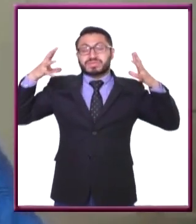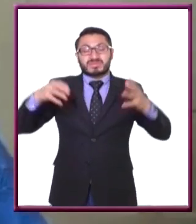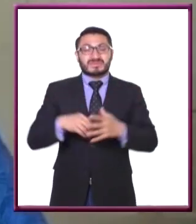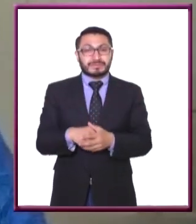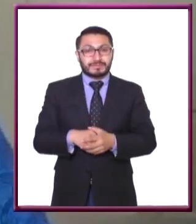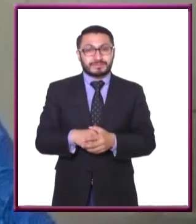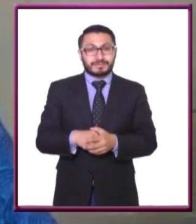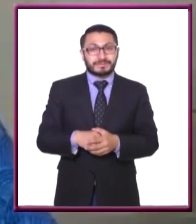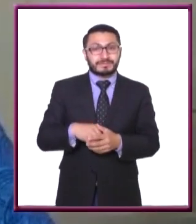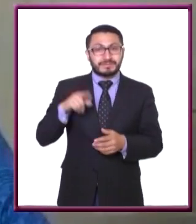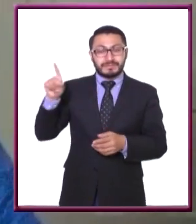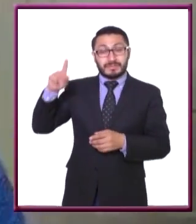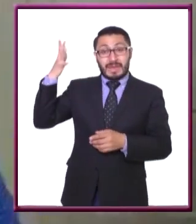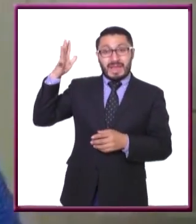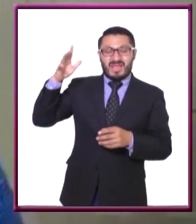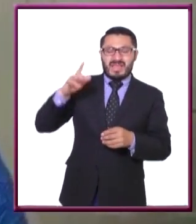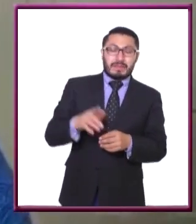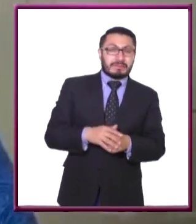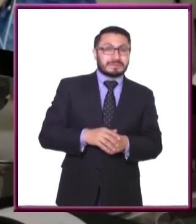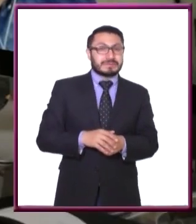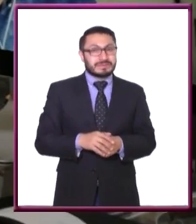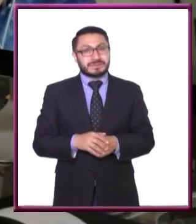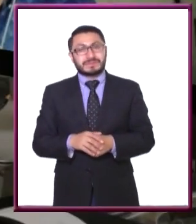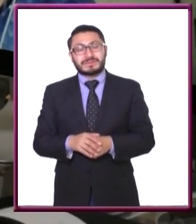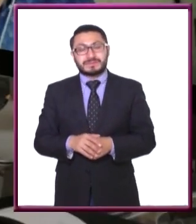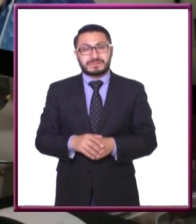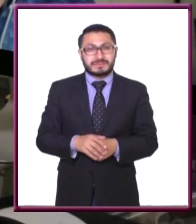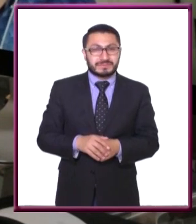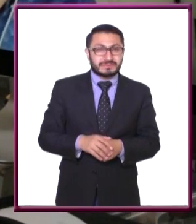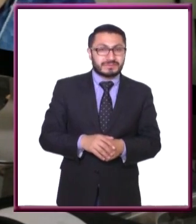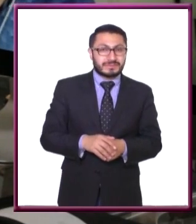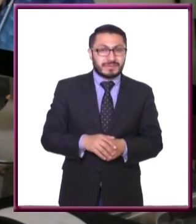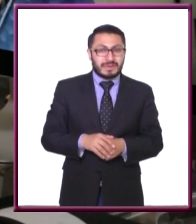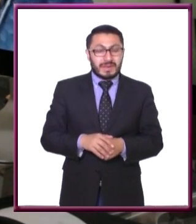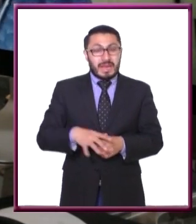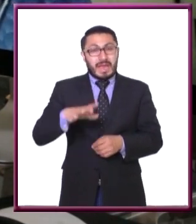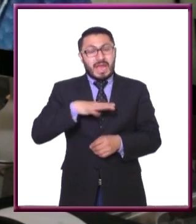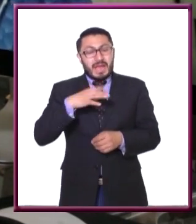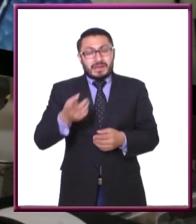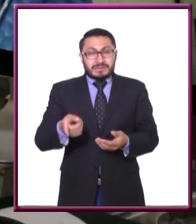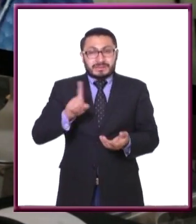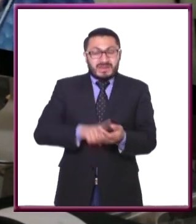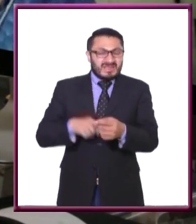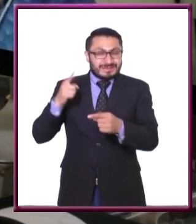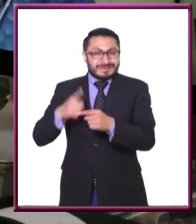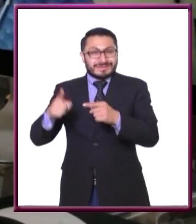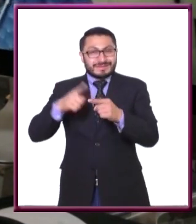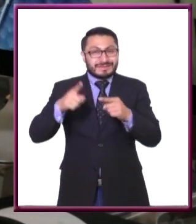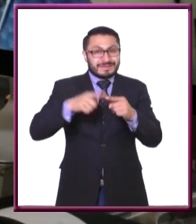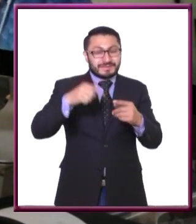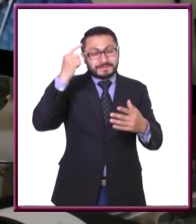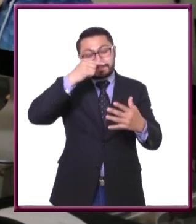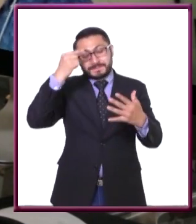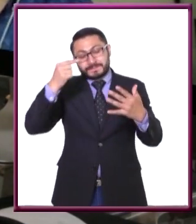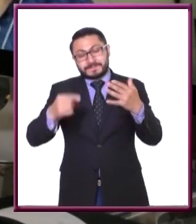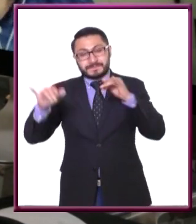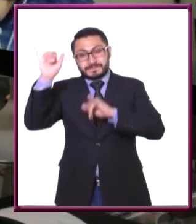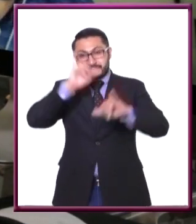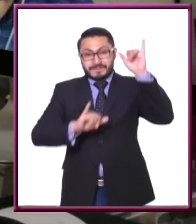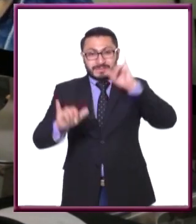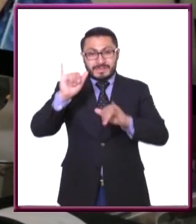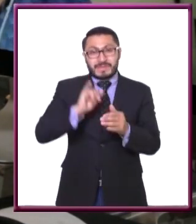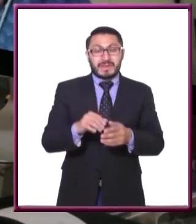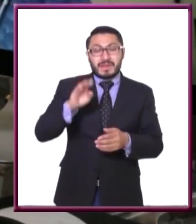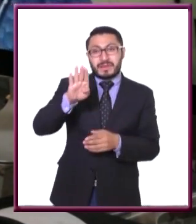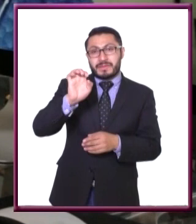más masivas que el Sol, empiezan a generar otros elementos químicos más pesados. Puede ser